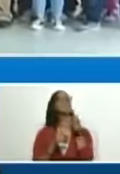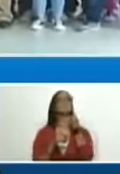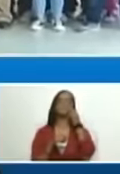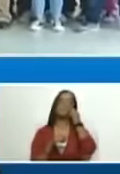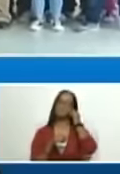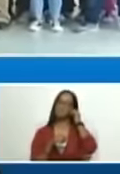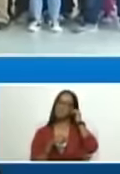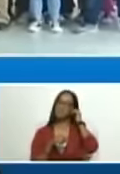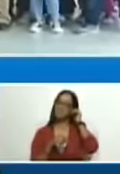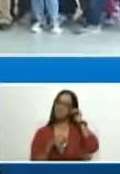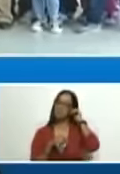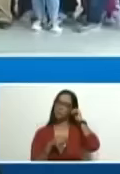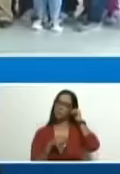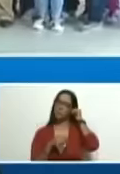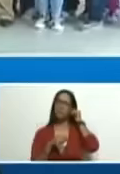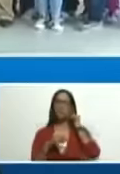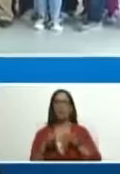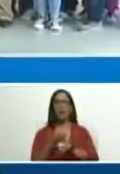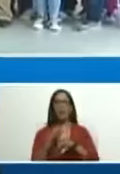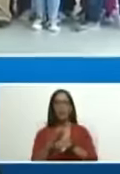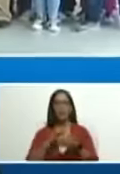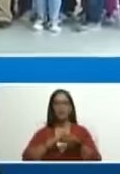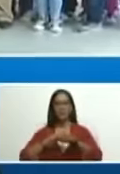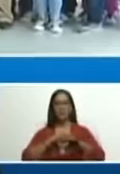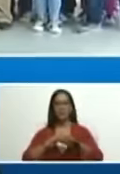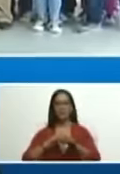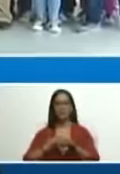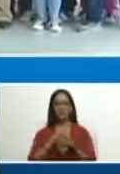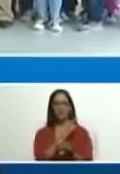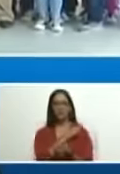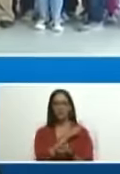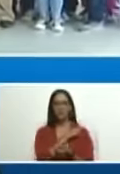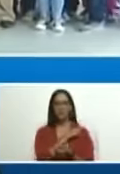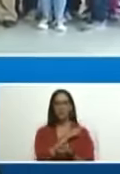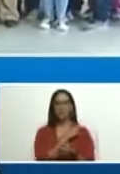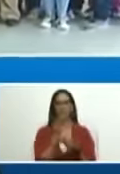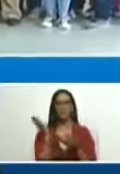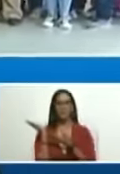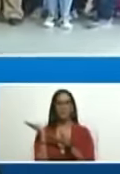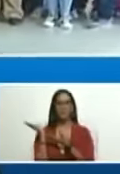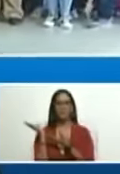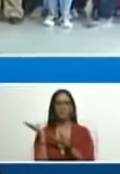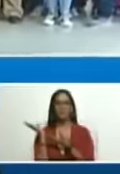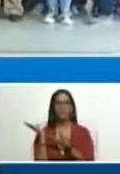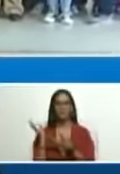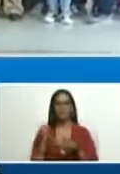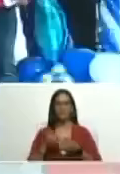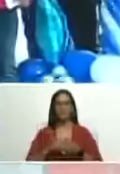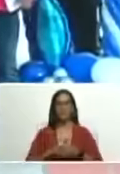Trujillo, capitán bolivariano Gerardo Márquez. Adelante.